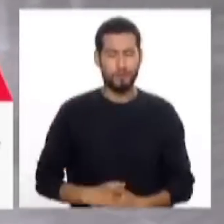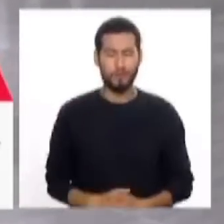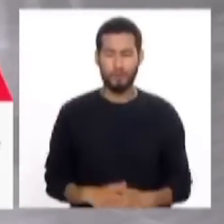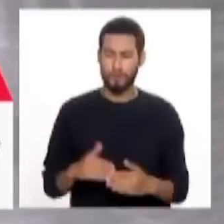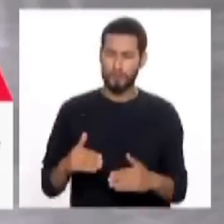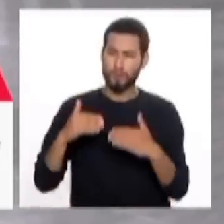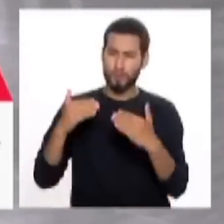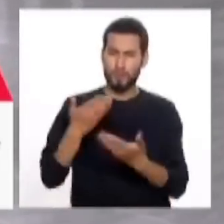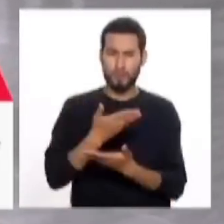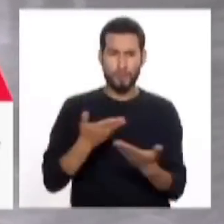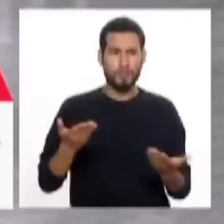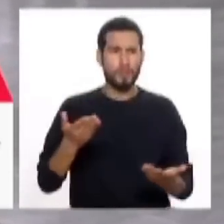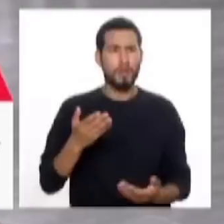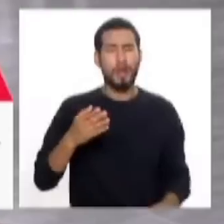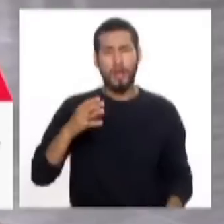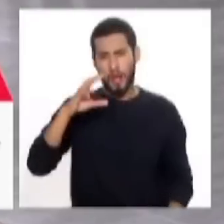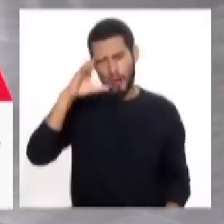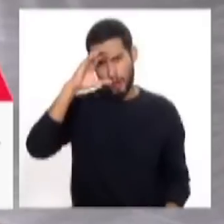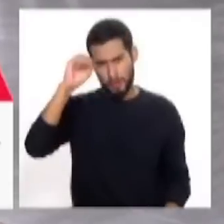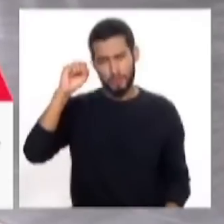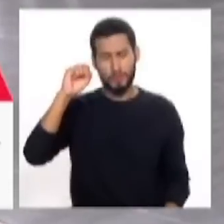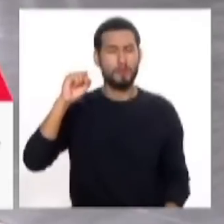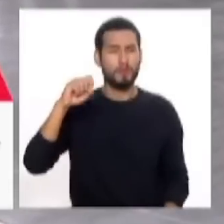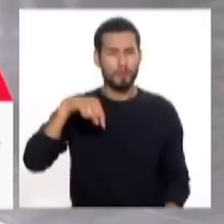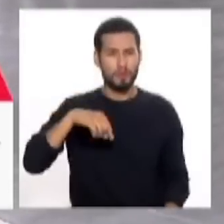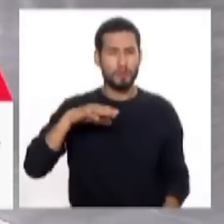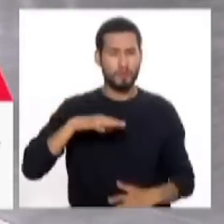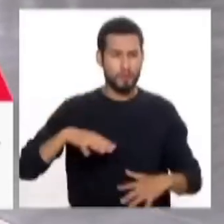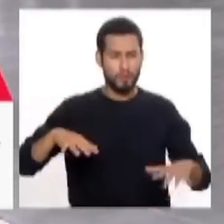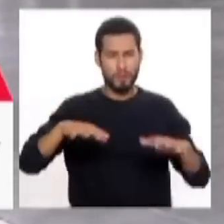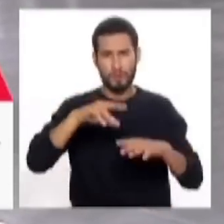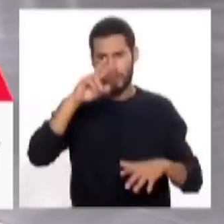Excelentísimos señores embajadores acreditados en el Perú.